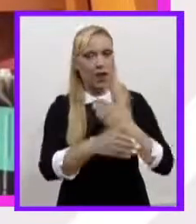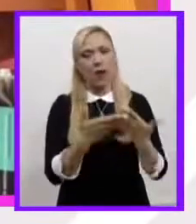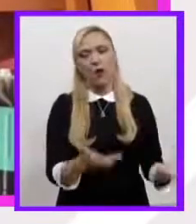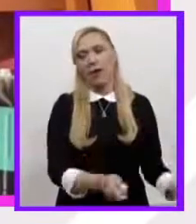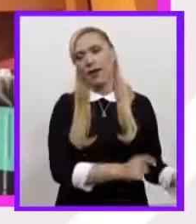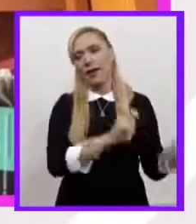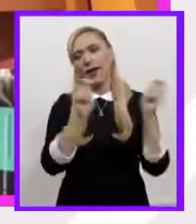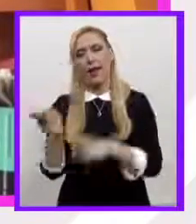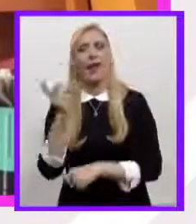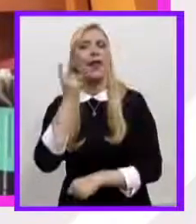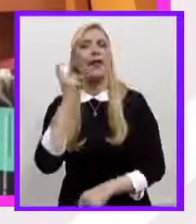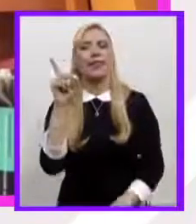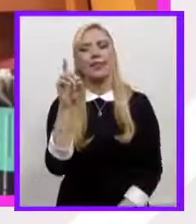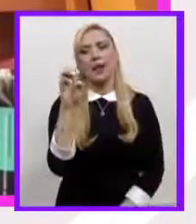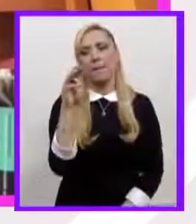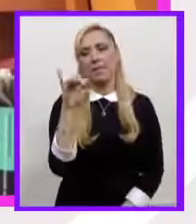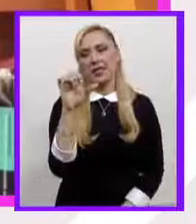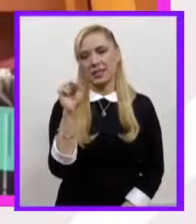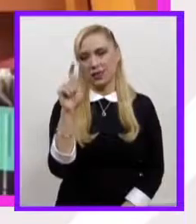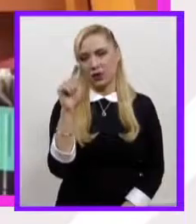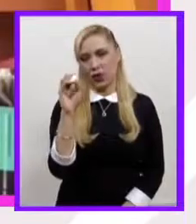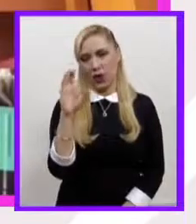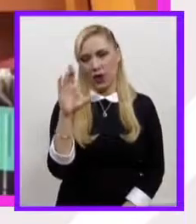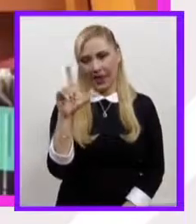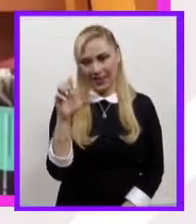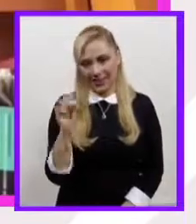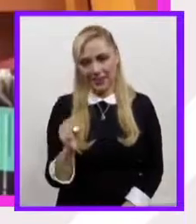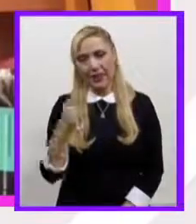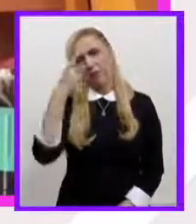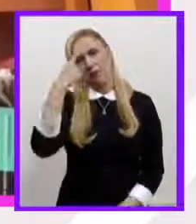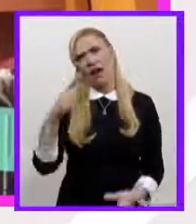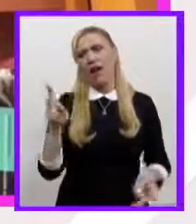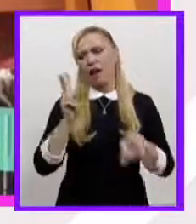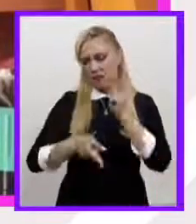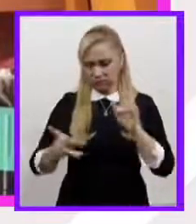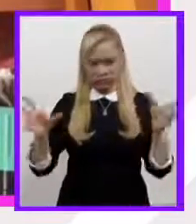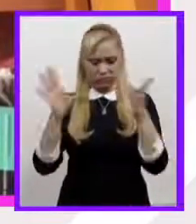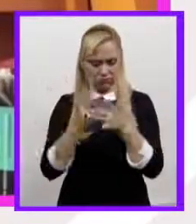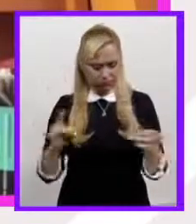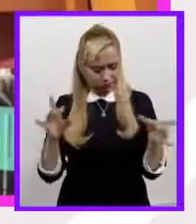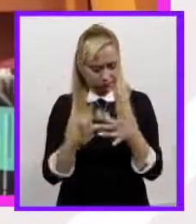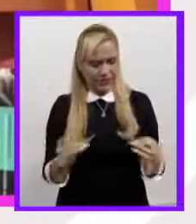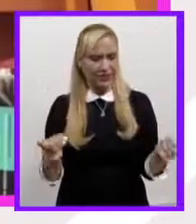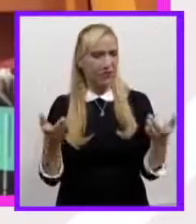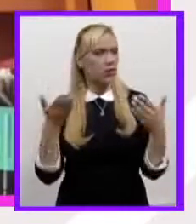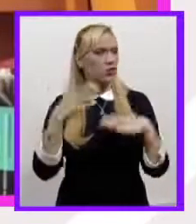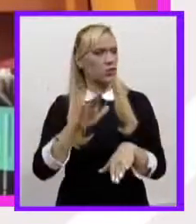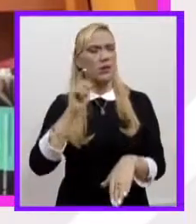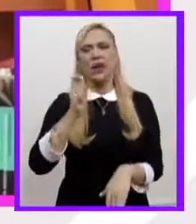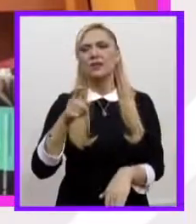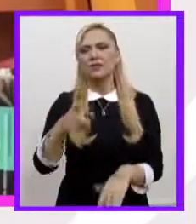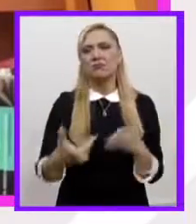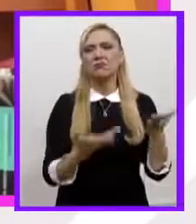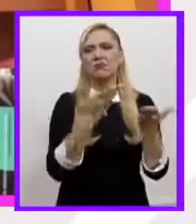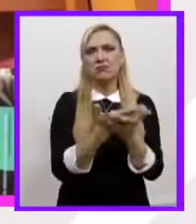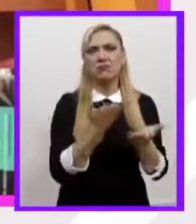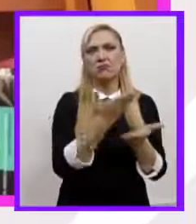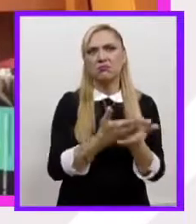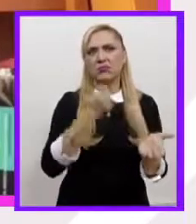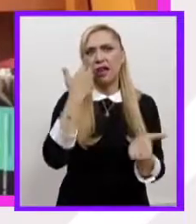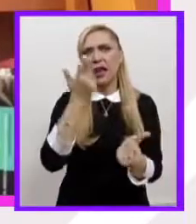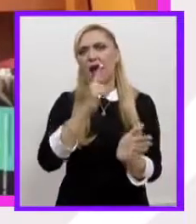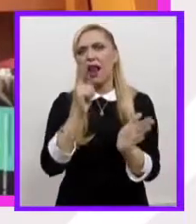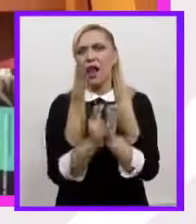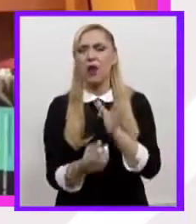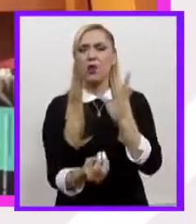palabra, Temístocles, diputado, para que nos platique sobre estas iniciativas que me parece que